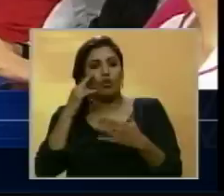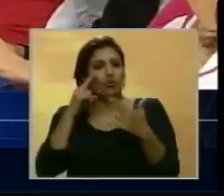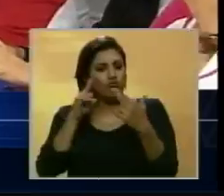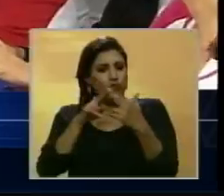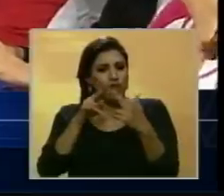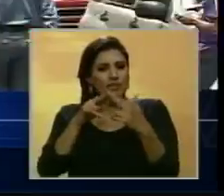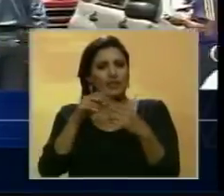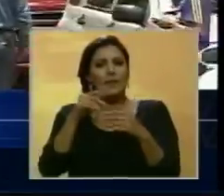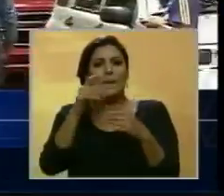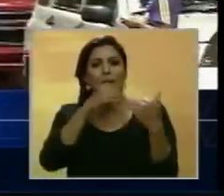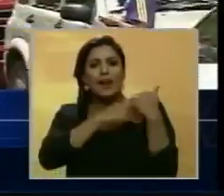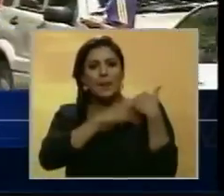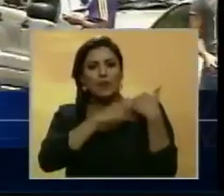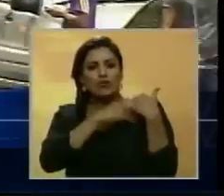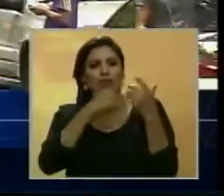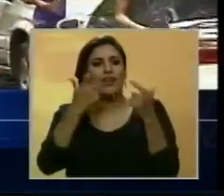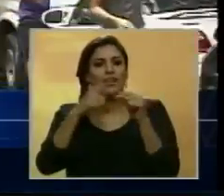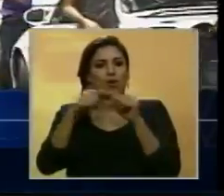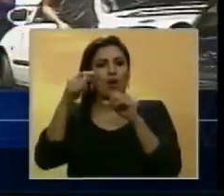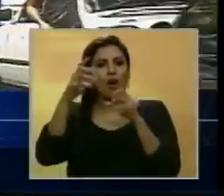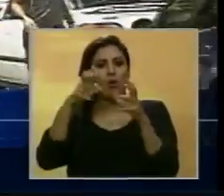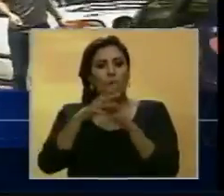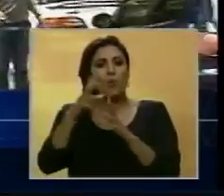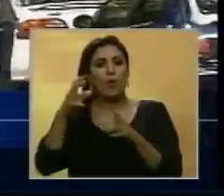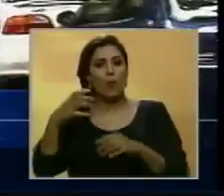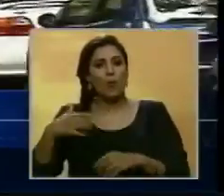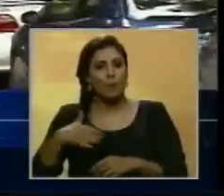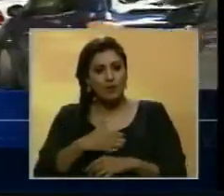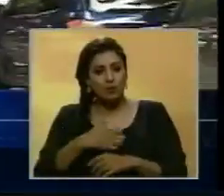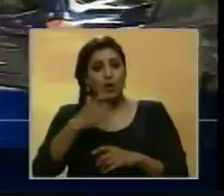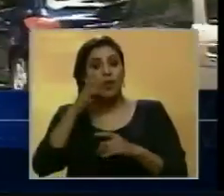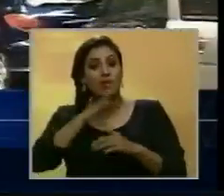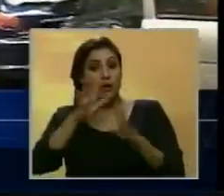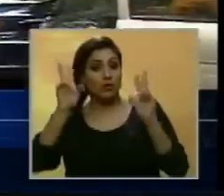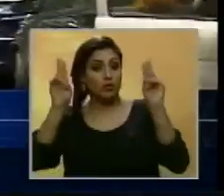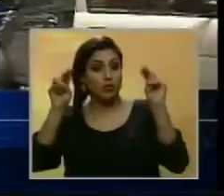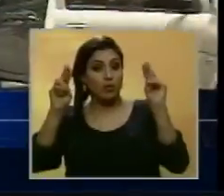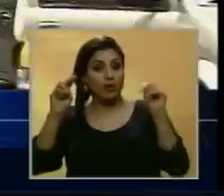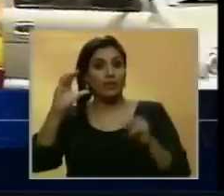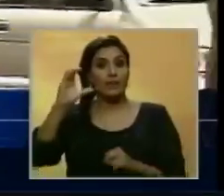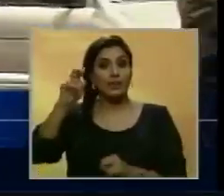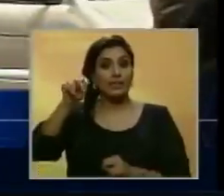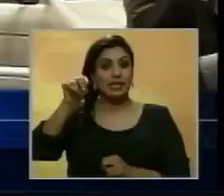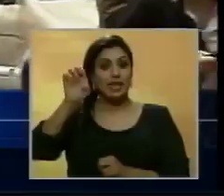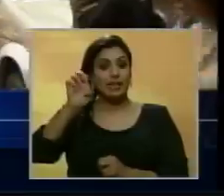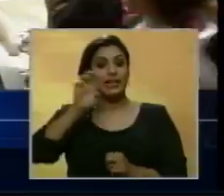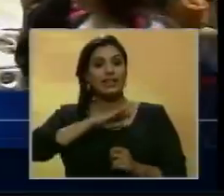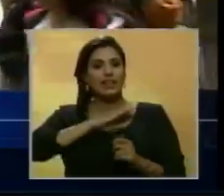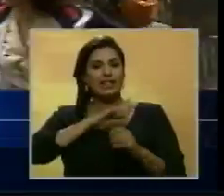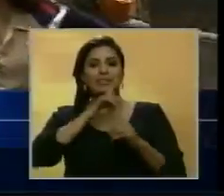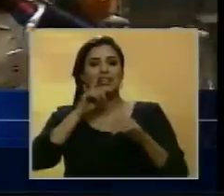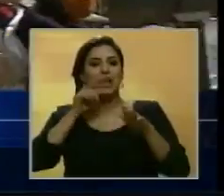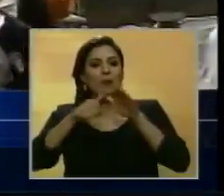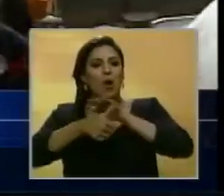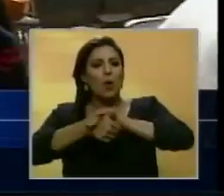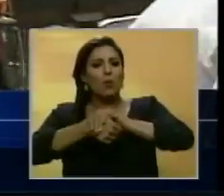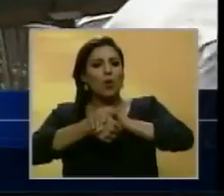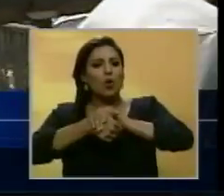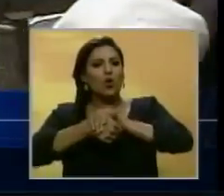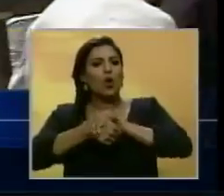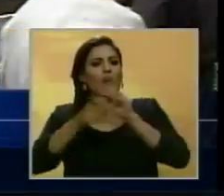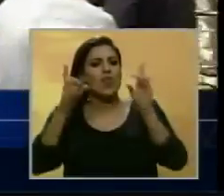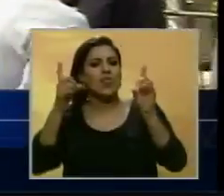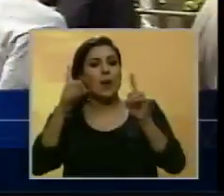conocimos por vocería de los actores políticos que supuestamente el Consejo Nacional Electoral lleva una operación de retraso